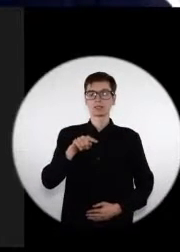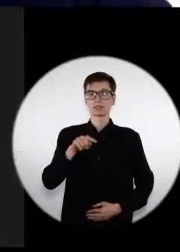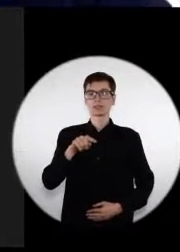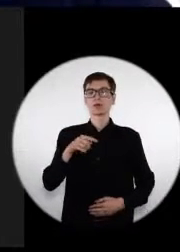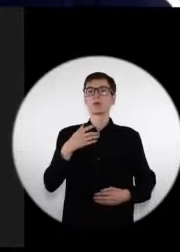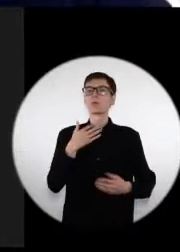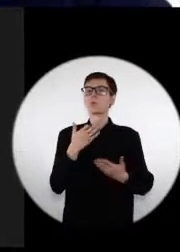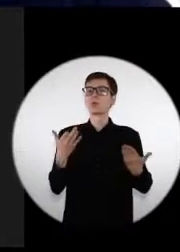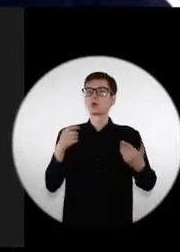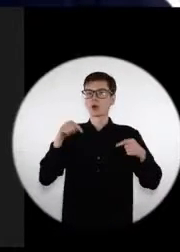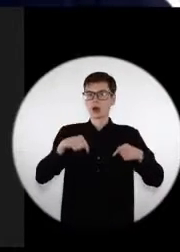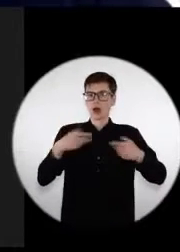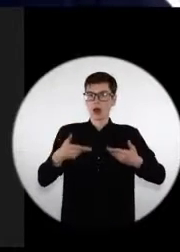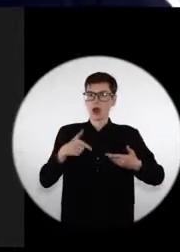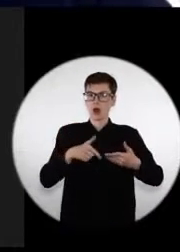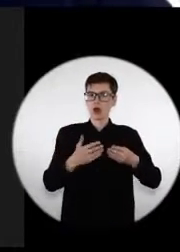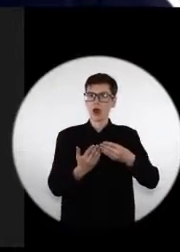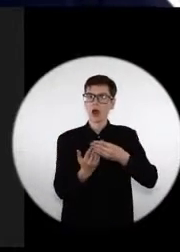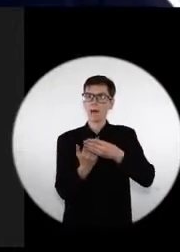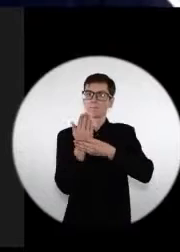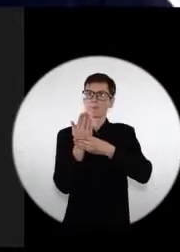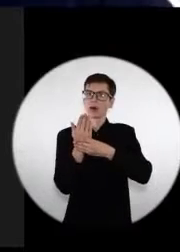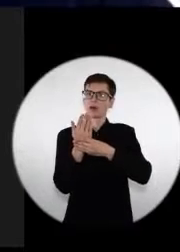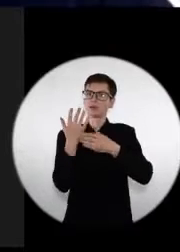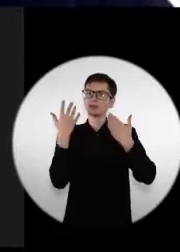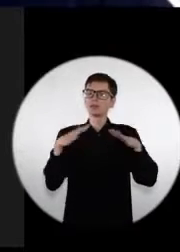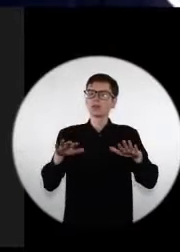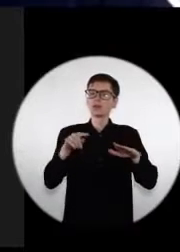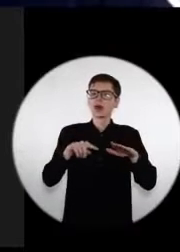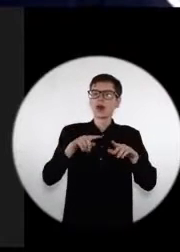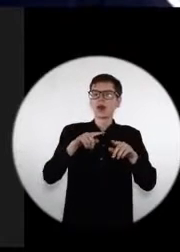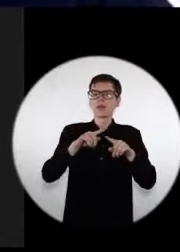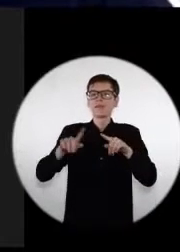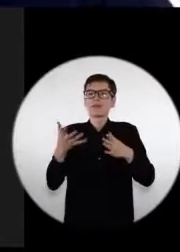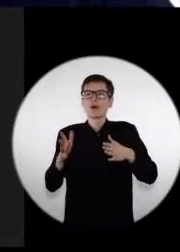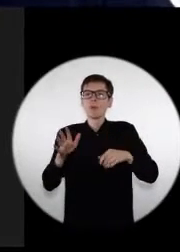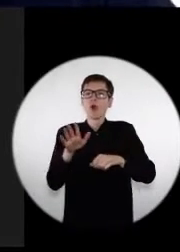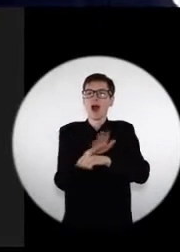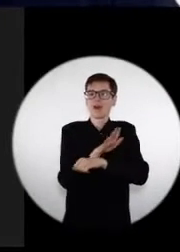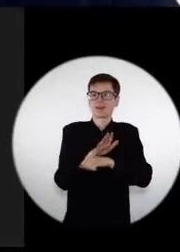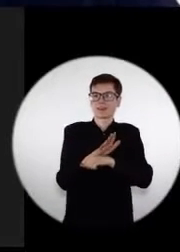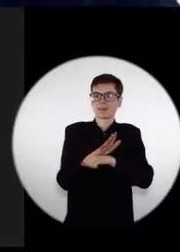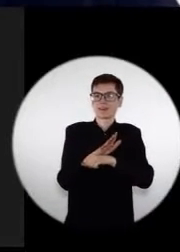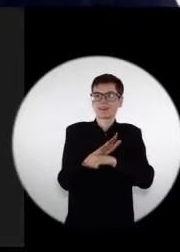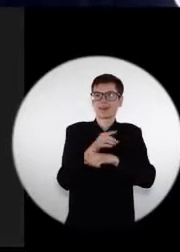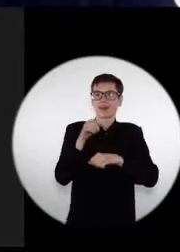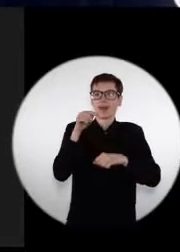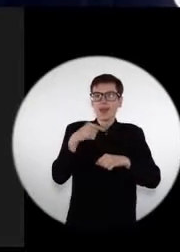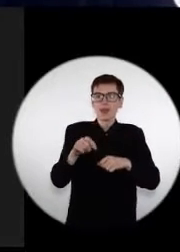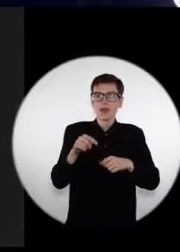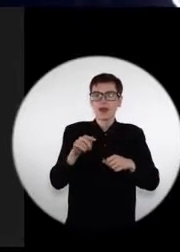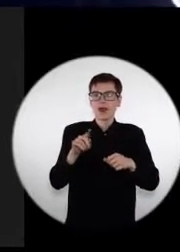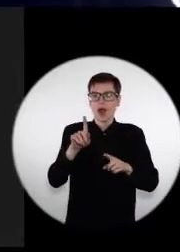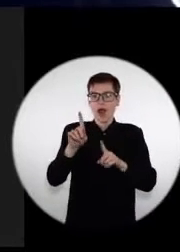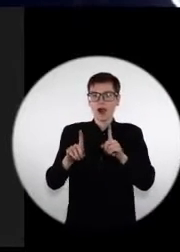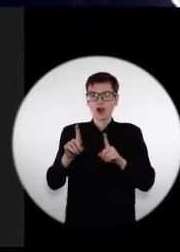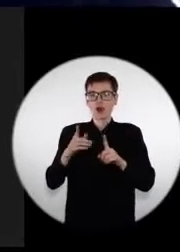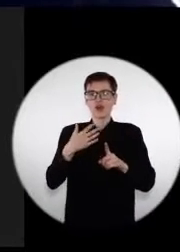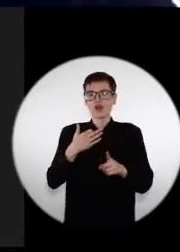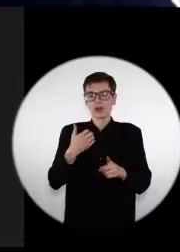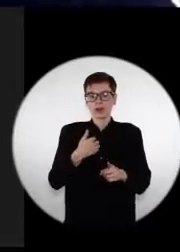excelente en ese sentido me gustaría james ya que acá aparece un poco